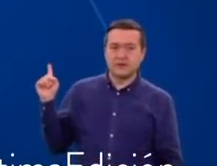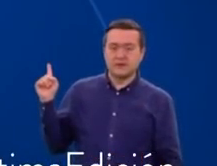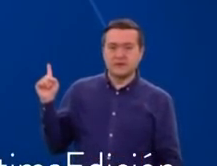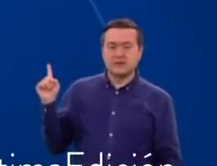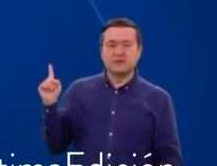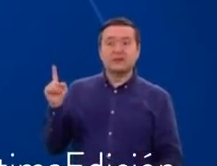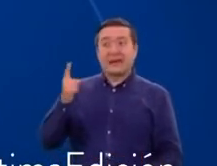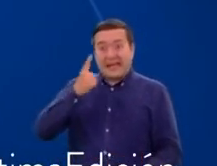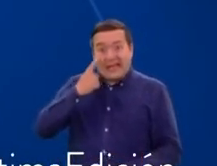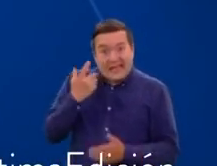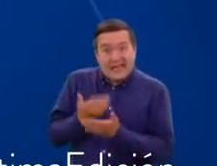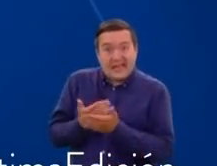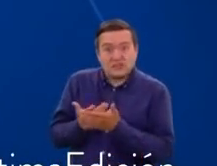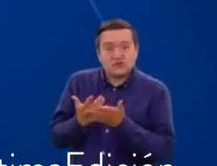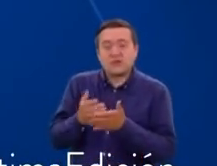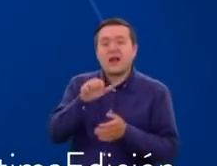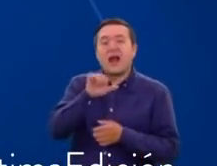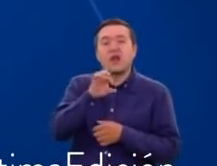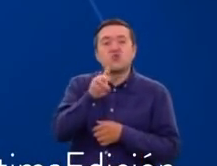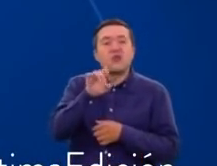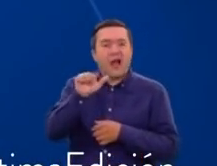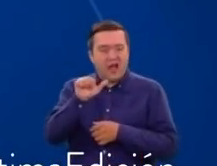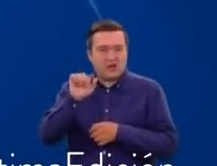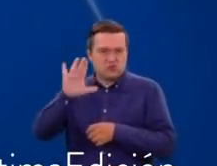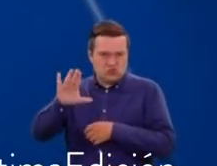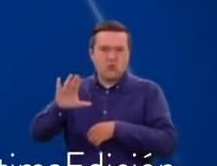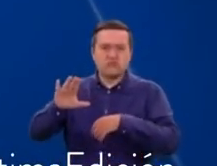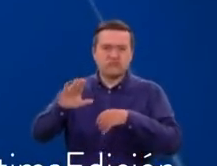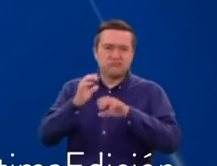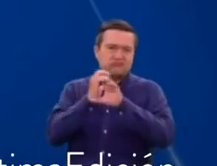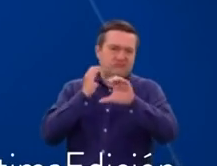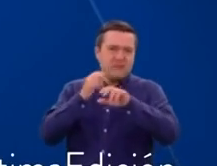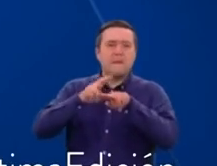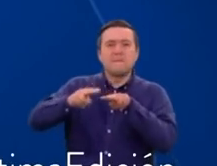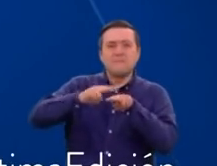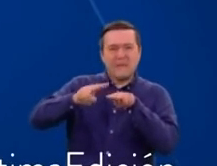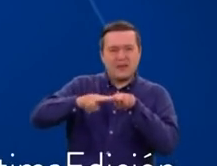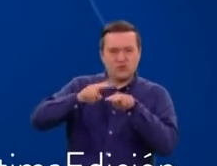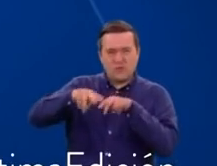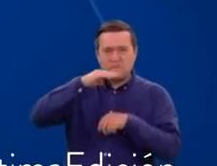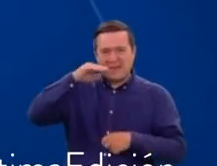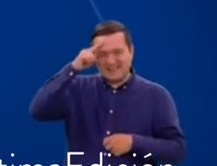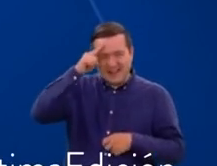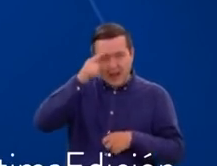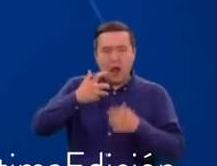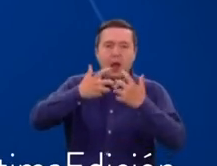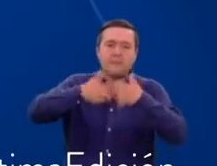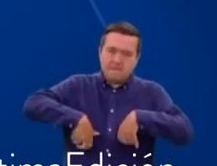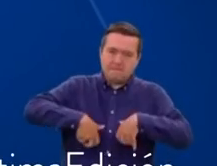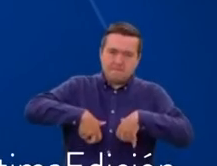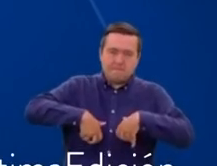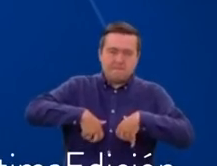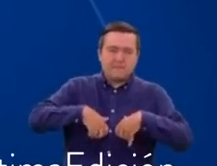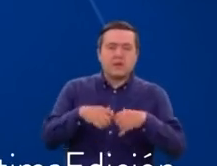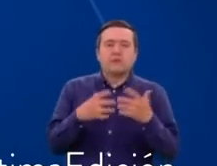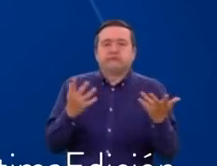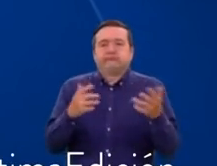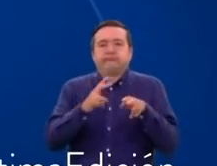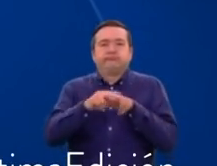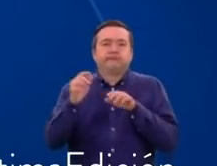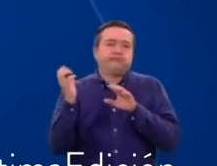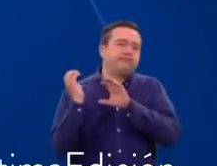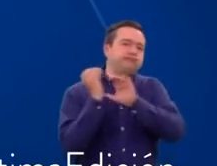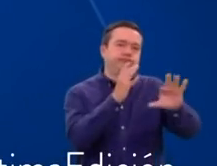Este era el panorama en la estación Ayudá del metro de Medellín esta semana, después de una falla técnica en el sistema que provocó grandes aglomeraciones. El